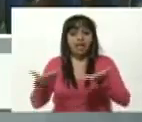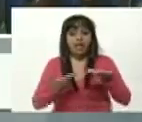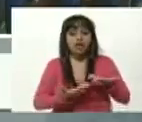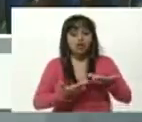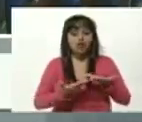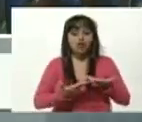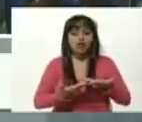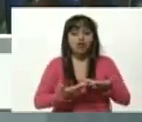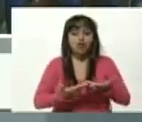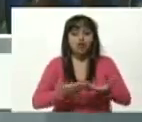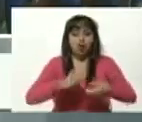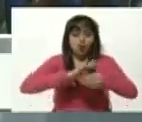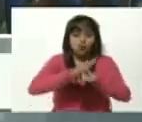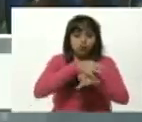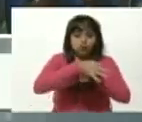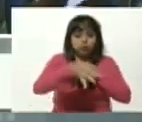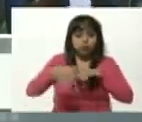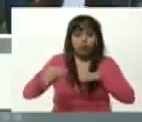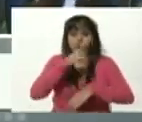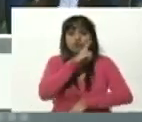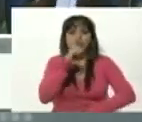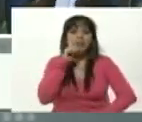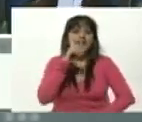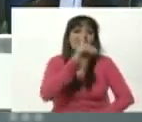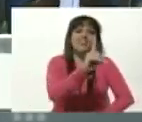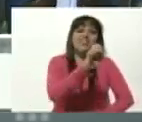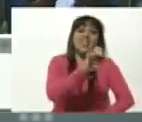Delta a Alfred Nazaret.